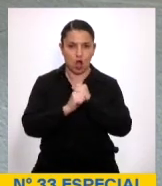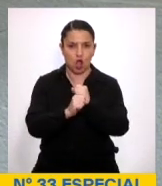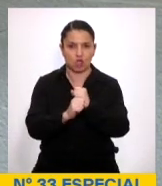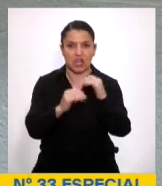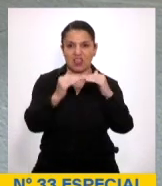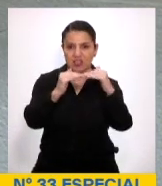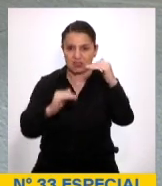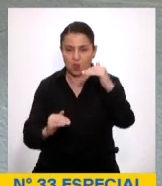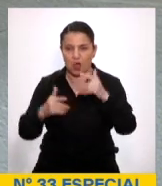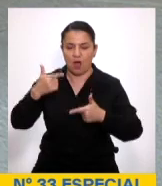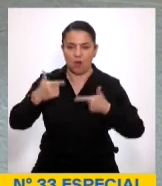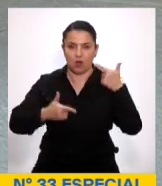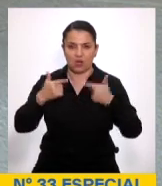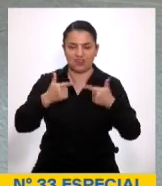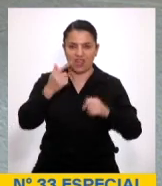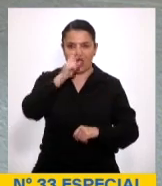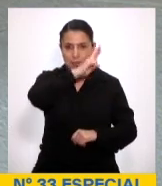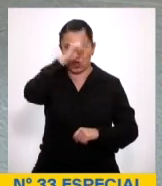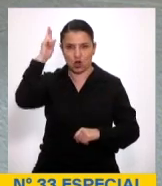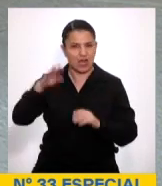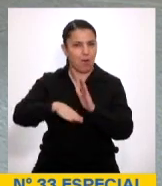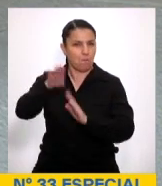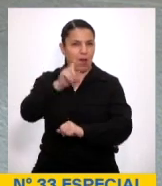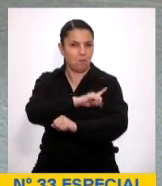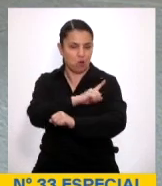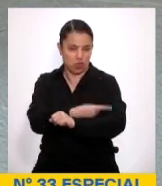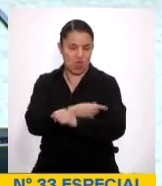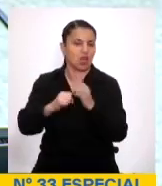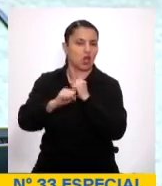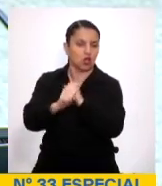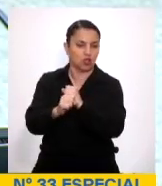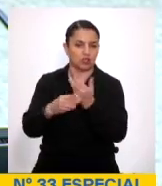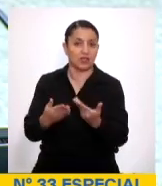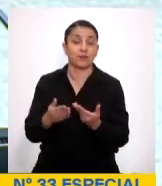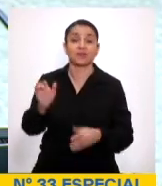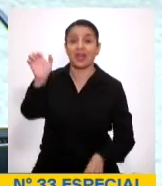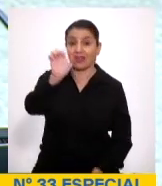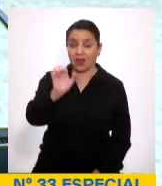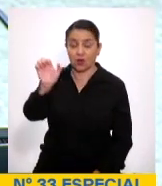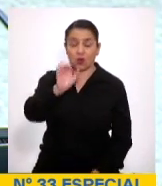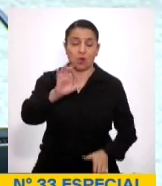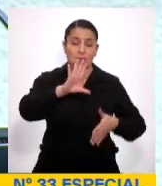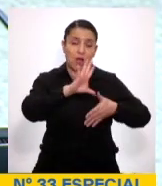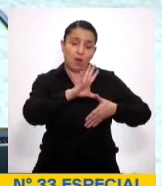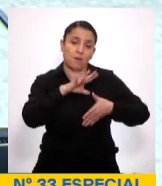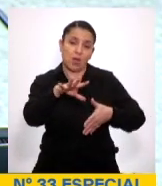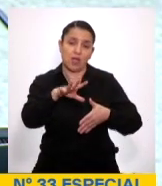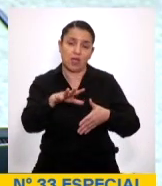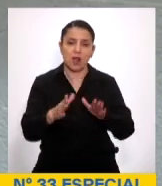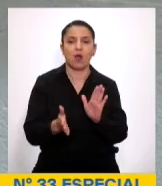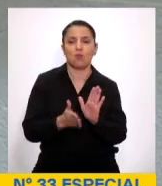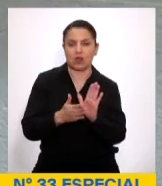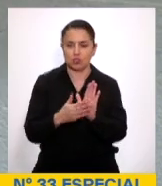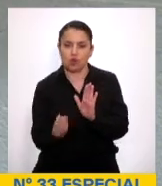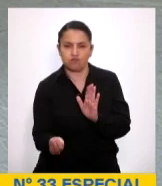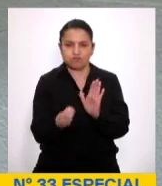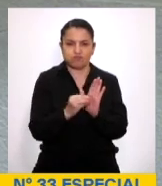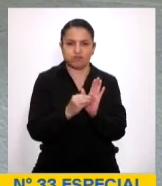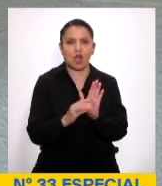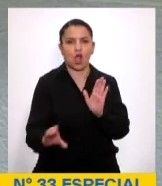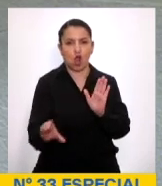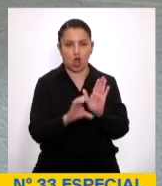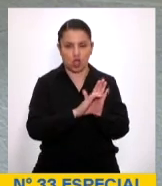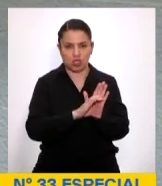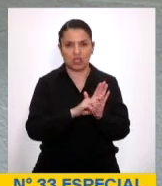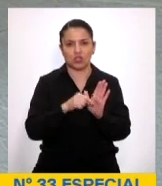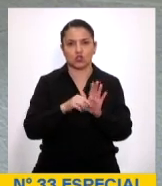de las monarquías absolutas esta reacción generalizada en Europa y América se encarnó y personificó en la Constitución